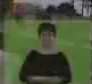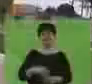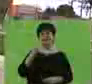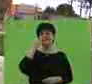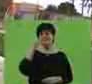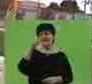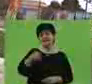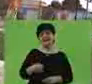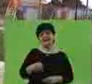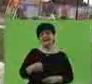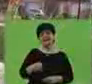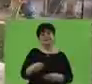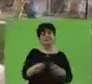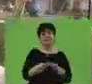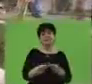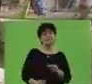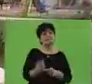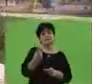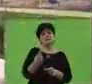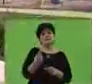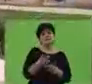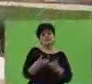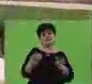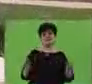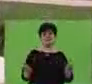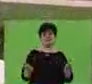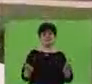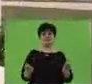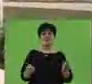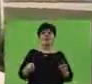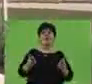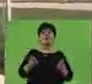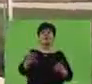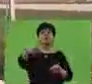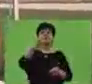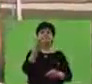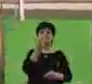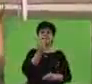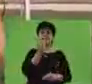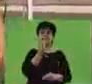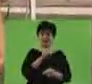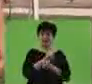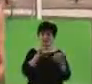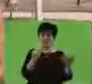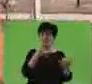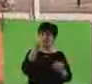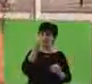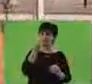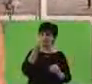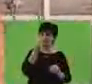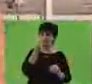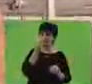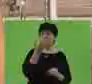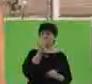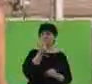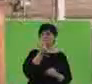Y ya terminamos nuestro primer programa 2014. Espero que les haya gustado, que se hayan informado y que les